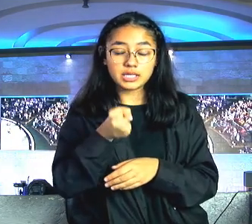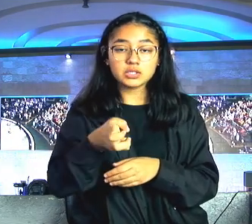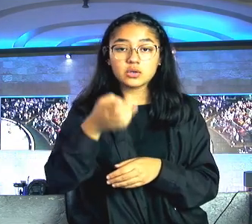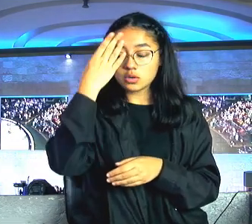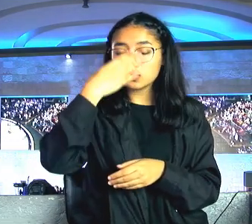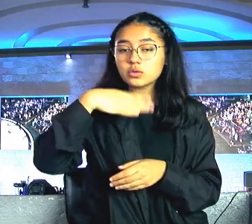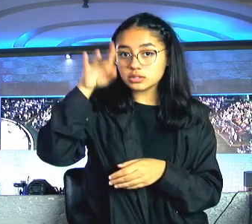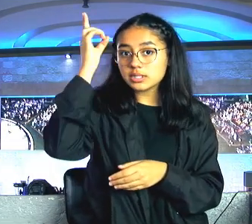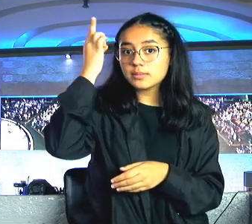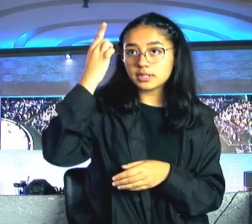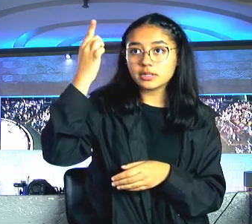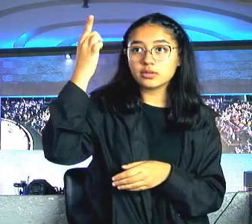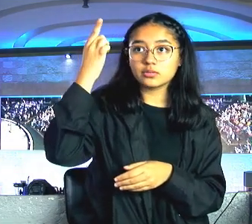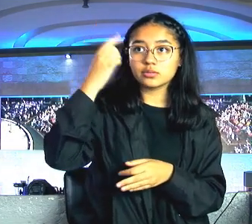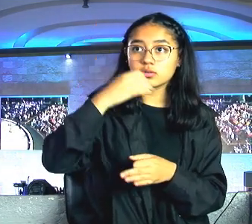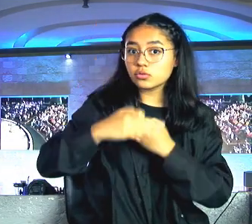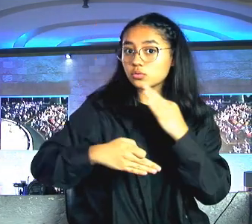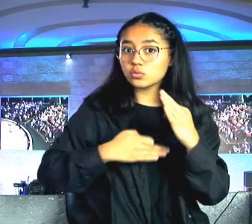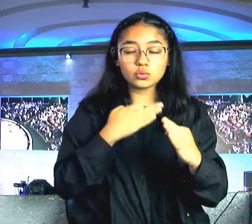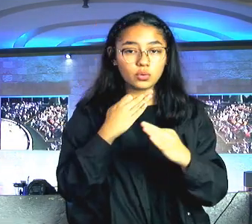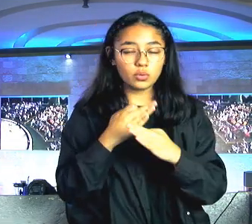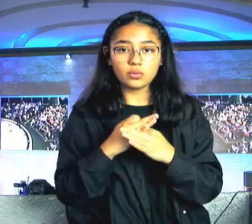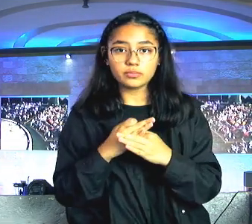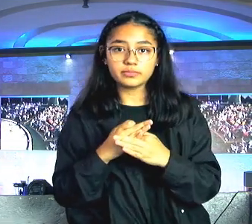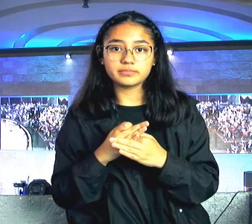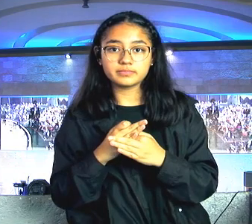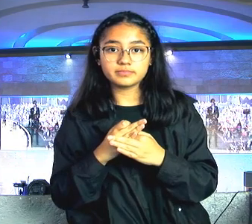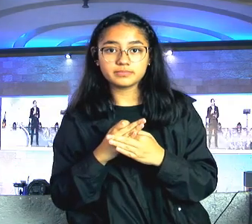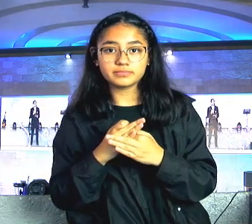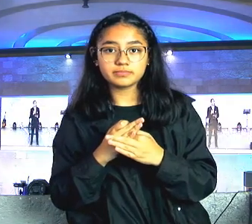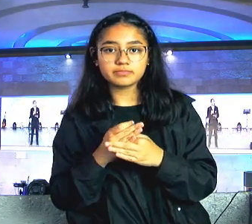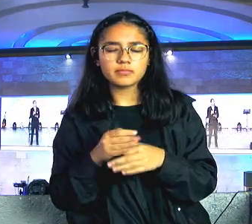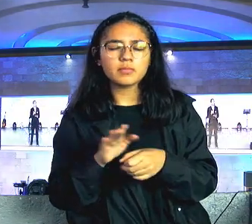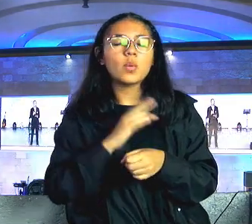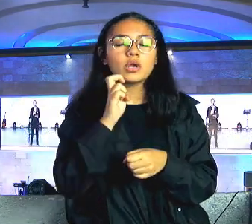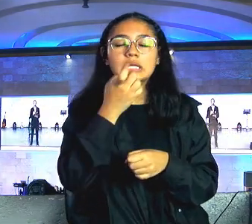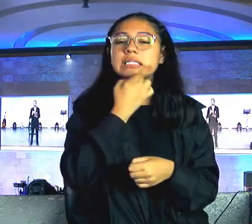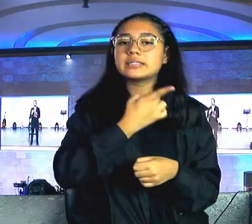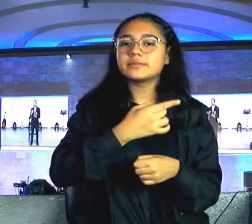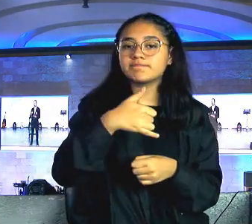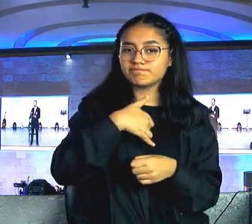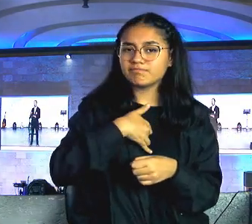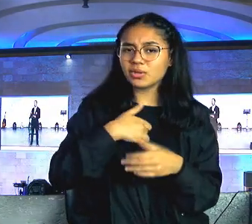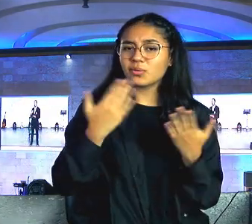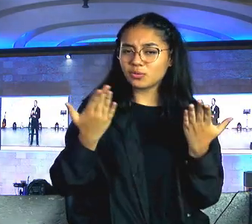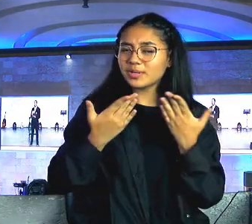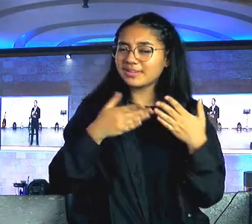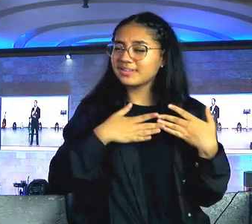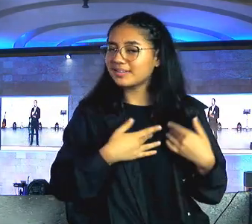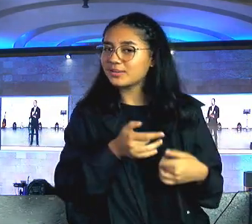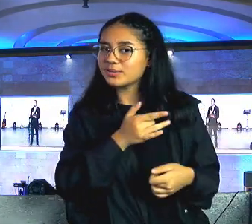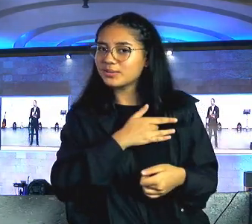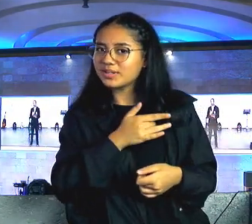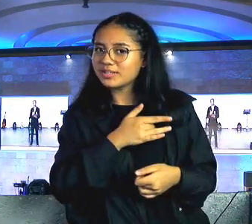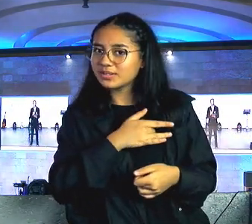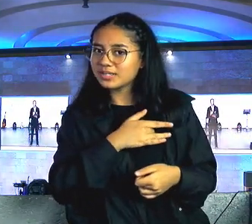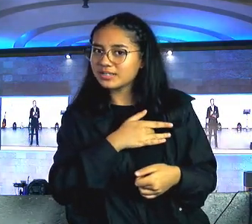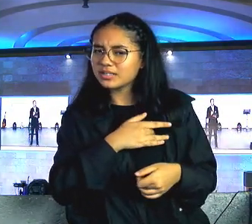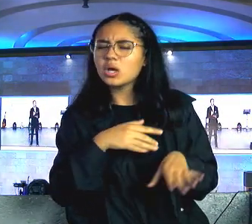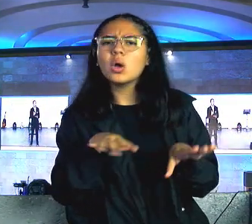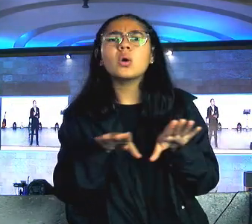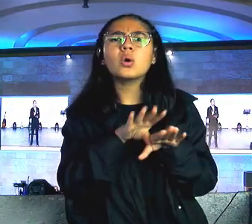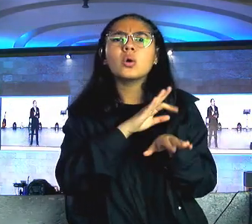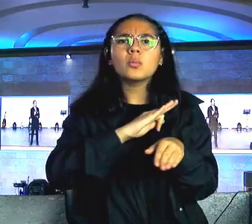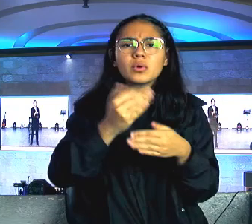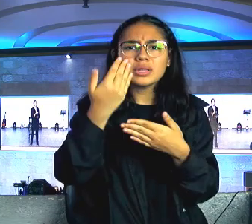todo, absolutamente todo. Por eso Él dice, yo hice los corazones. ¿Cómo puede entrar Dios a mi corazón?